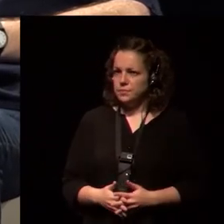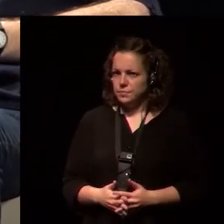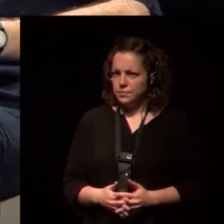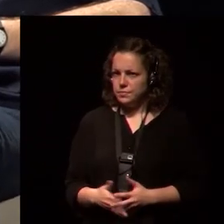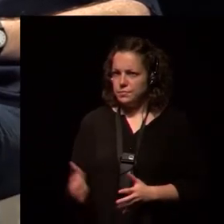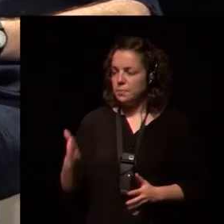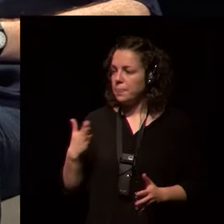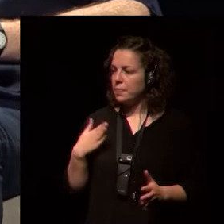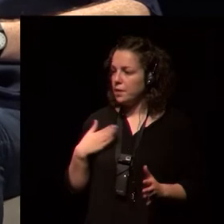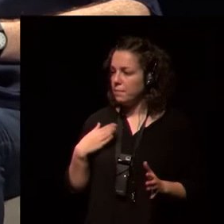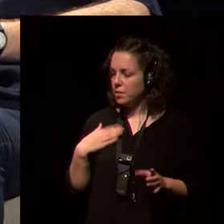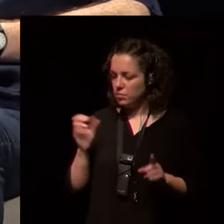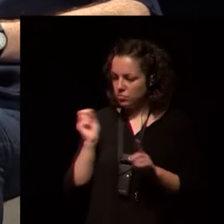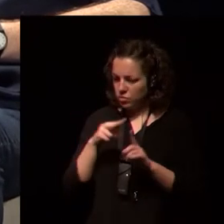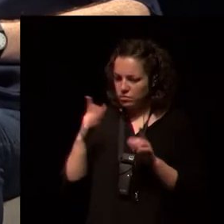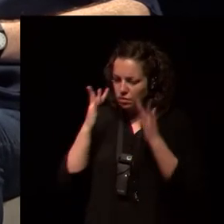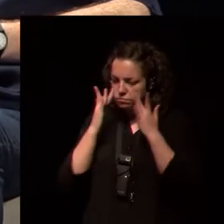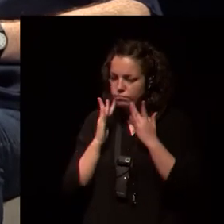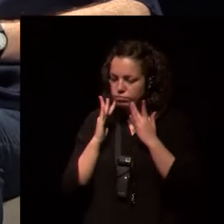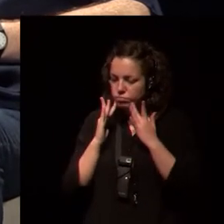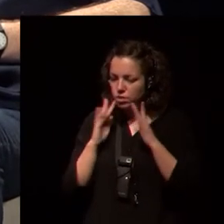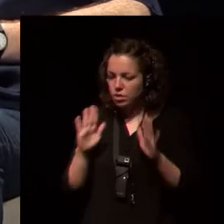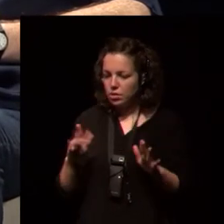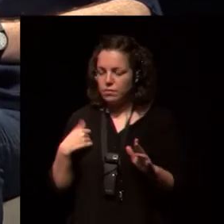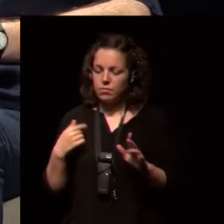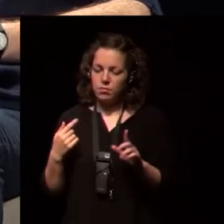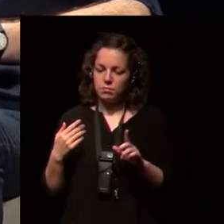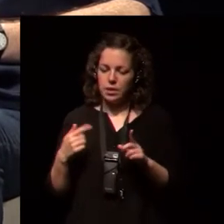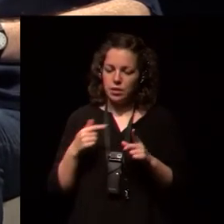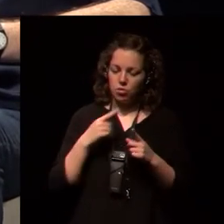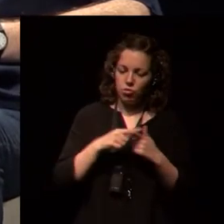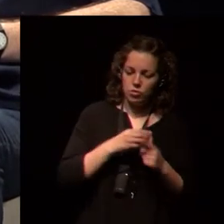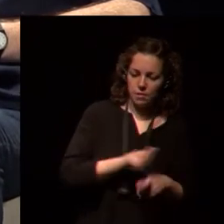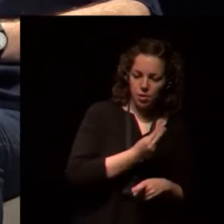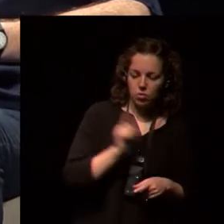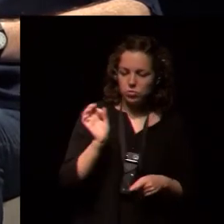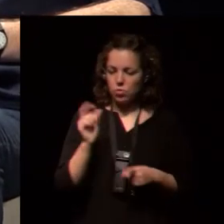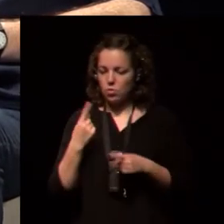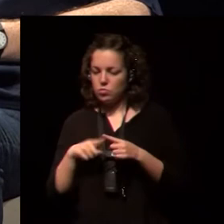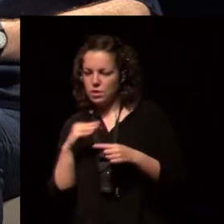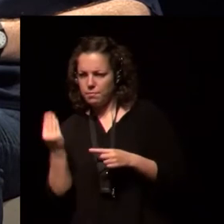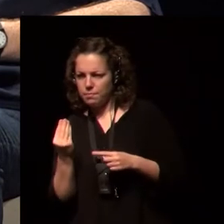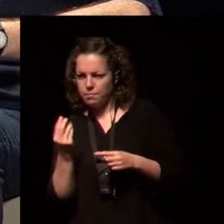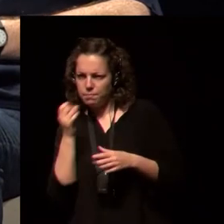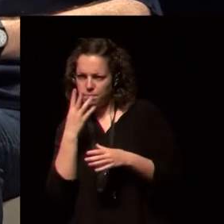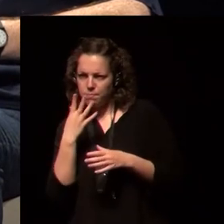una perspectiva pura, hay una perspectiva mejor o peor, hay cosas mejores y peores que podemos